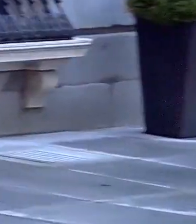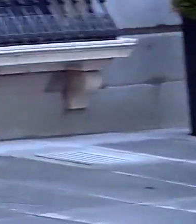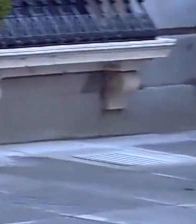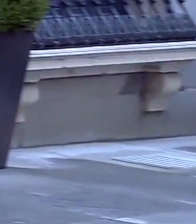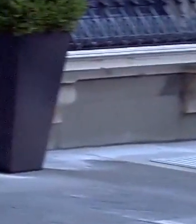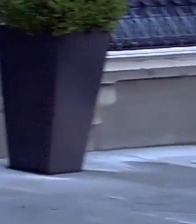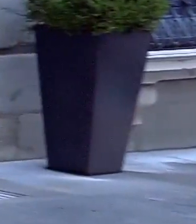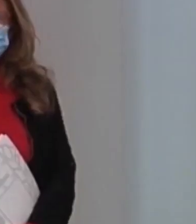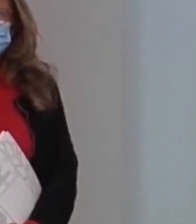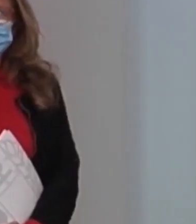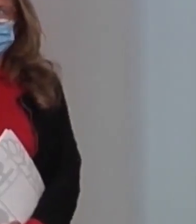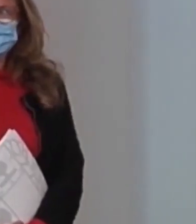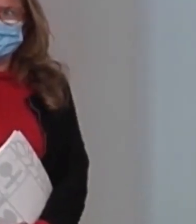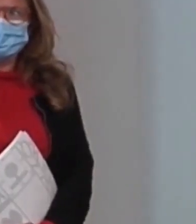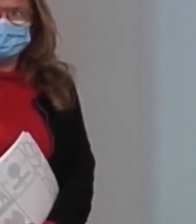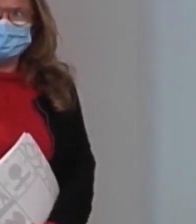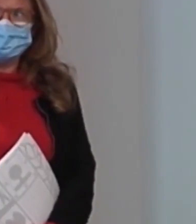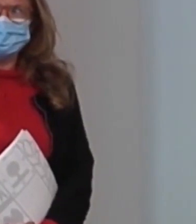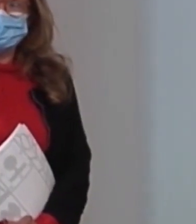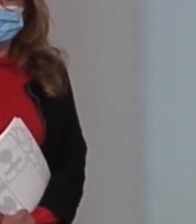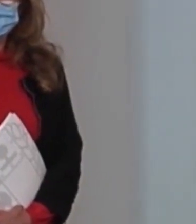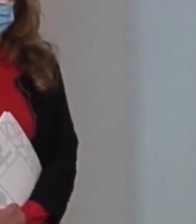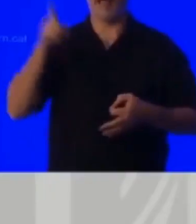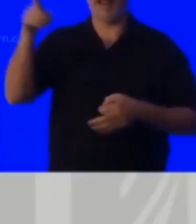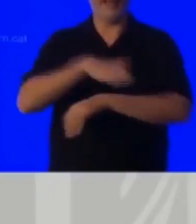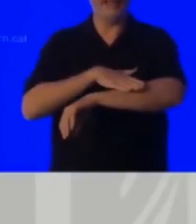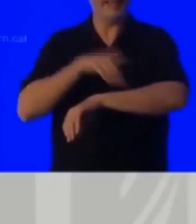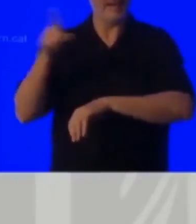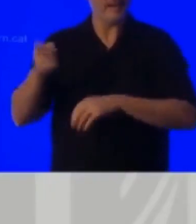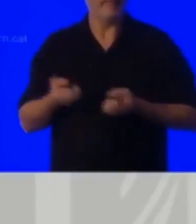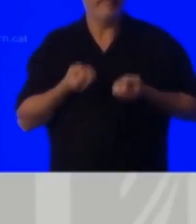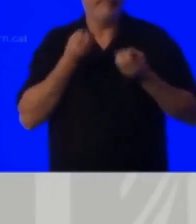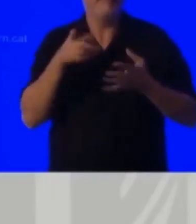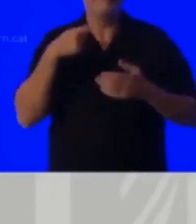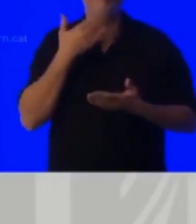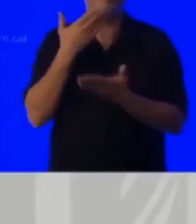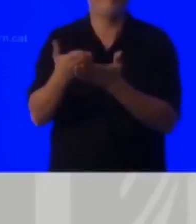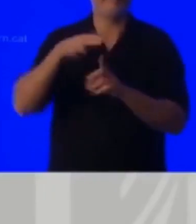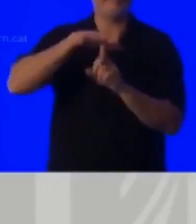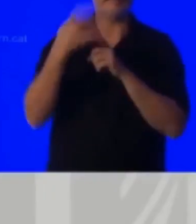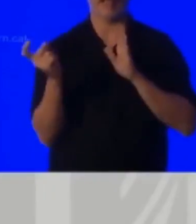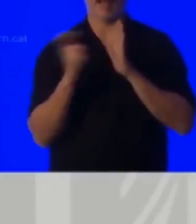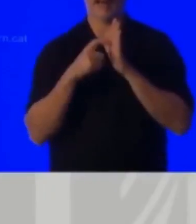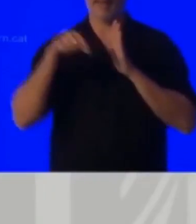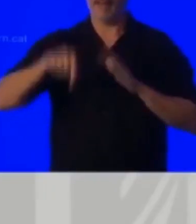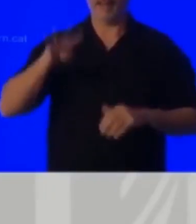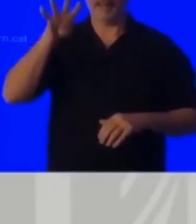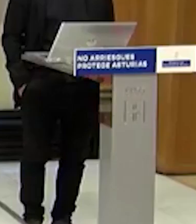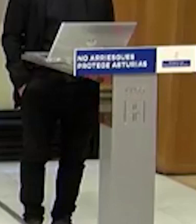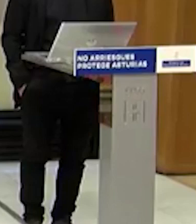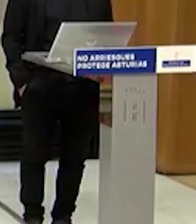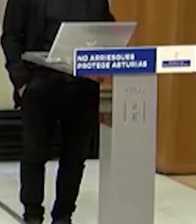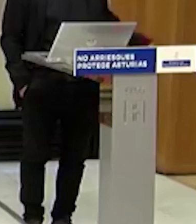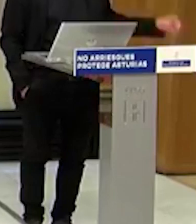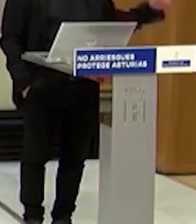ya le habían pedido que diera este paso país vasco cataluña cantabria y las comunidades gobernadas por el psoe